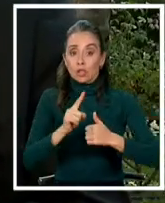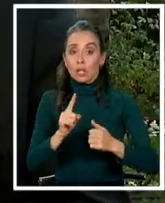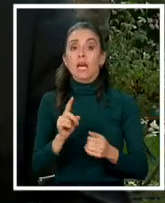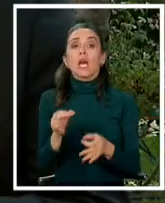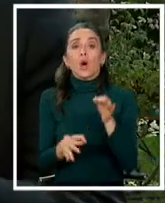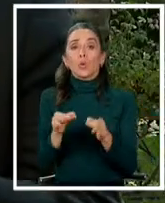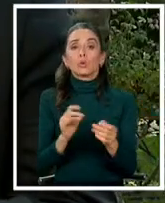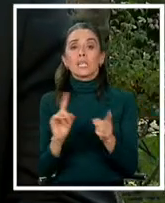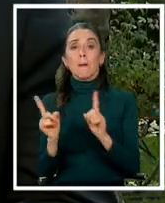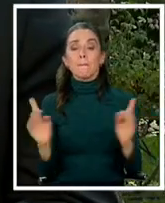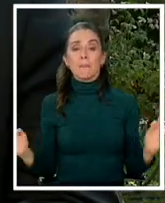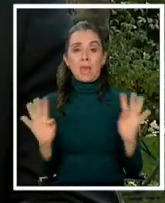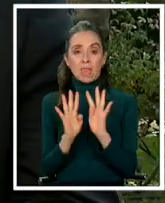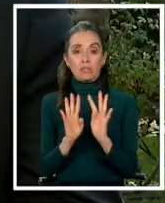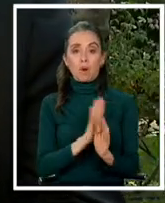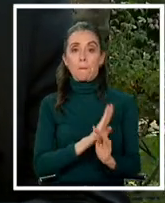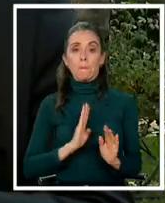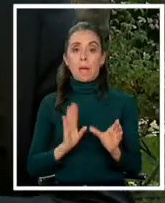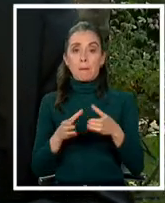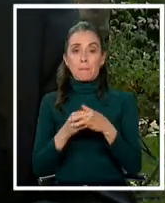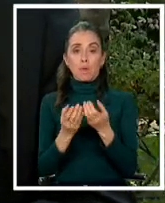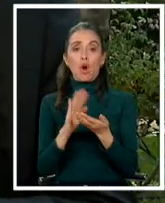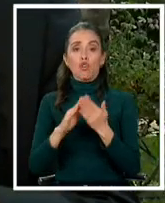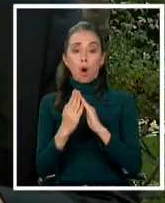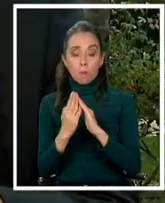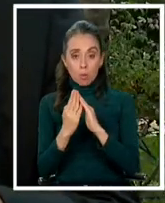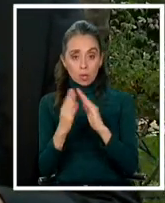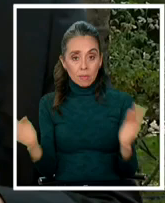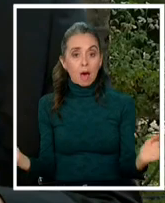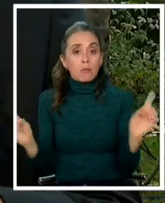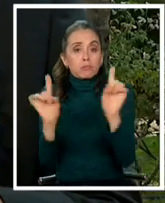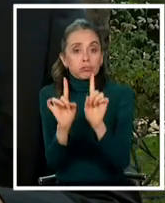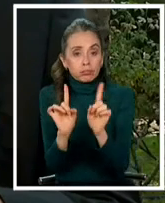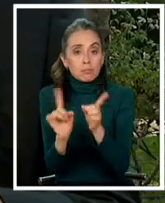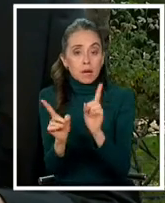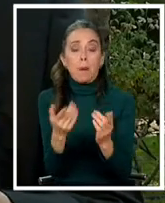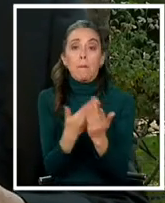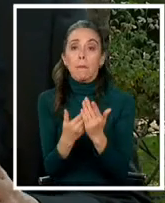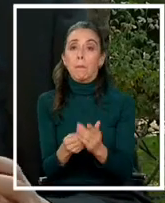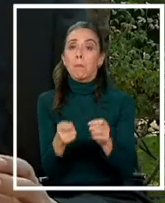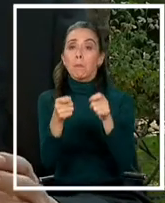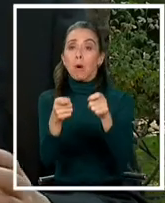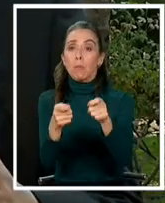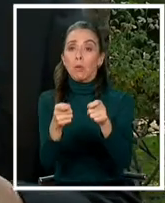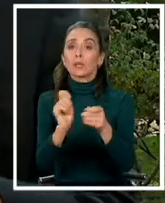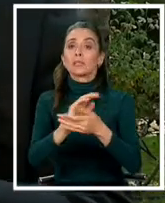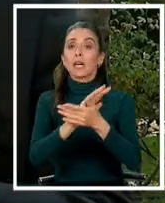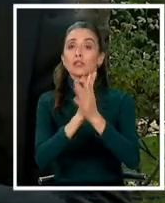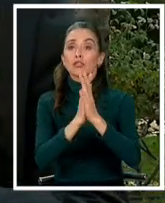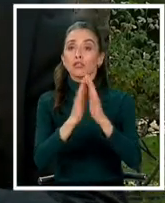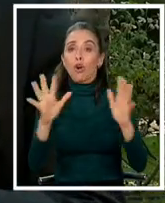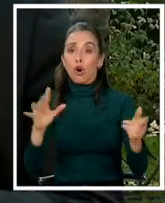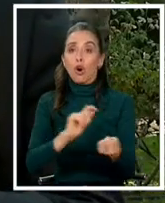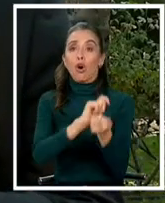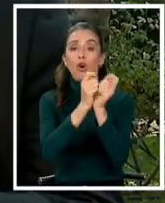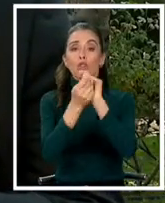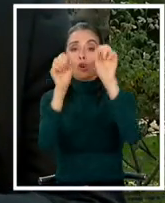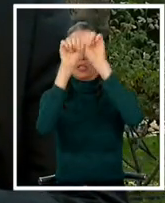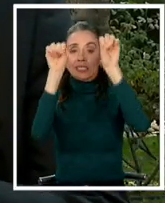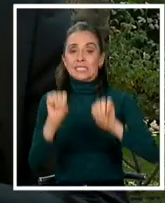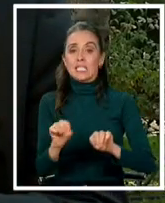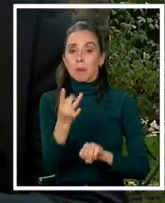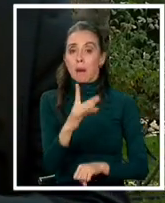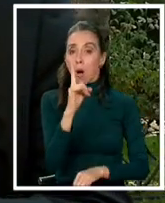mediación entre miembros de una comunidad ahora en la propuesta que nosotros estamos haciendo todo esto confluye en un sistema unificado